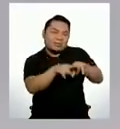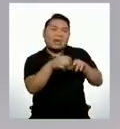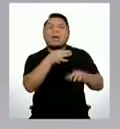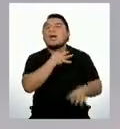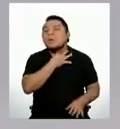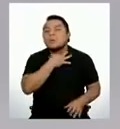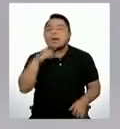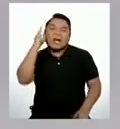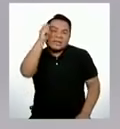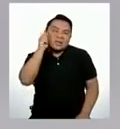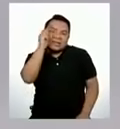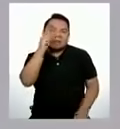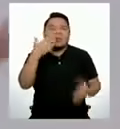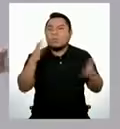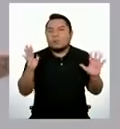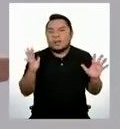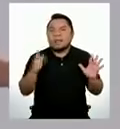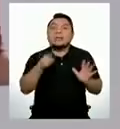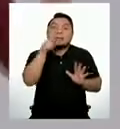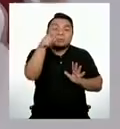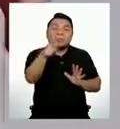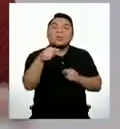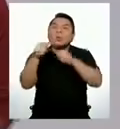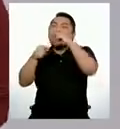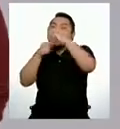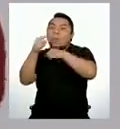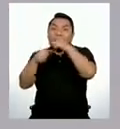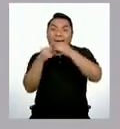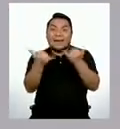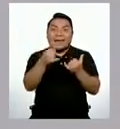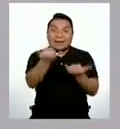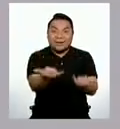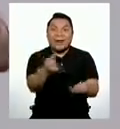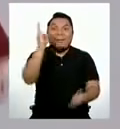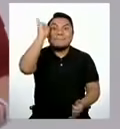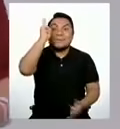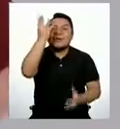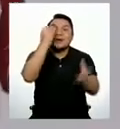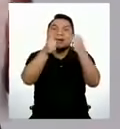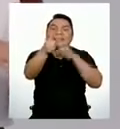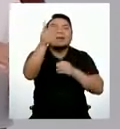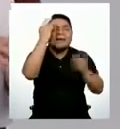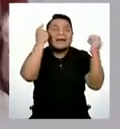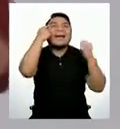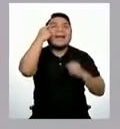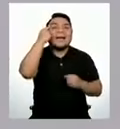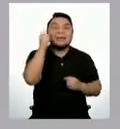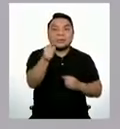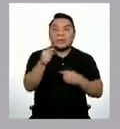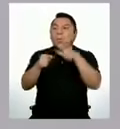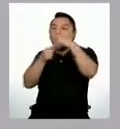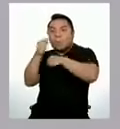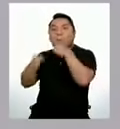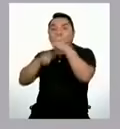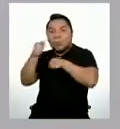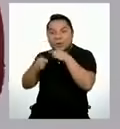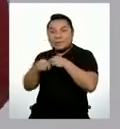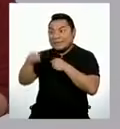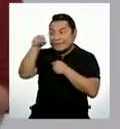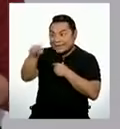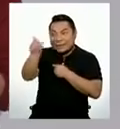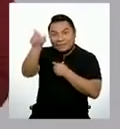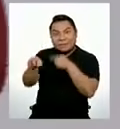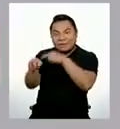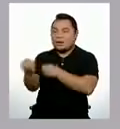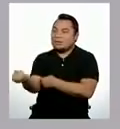tus abuelos, a tus tías, algún amigo cercano. Tú le contarás el mito que nos contó la profesora el día de hoy y él o ella, a cambio, deberán